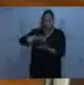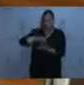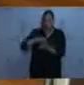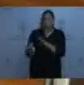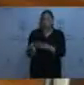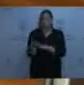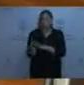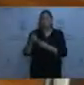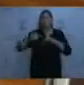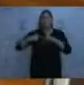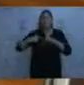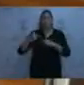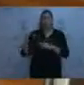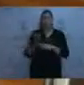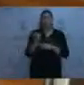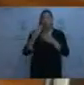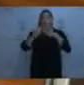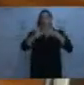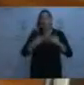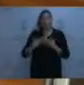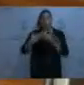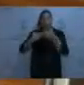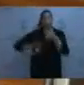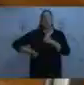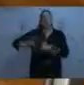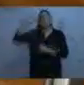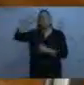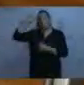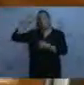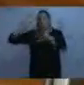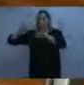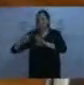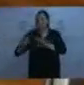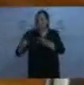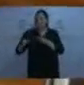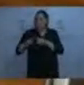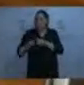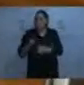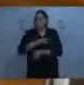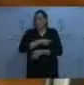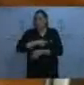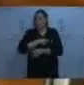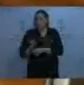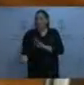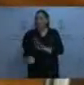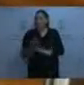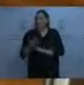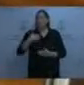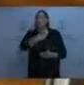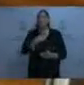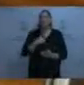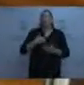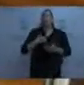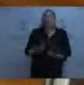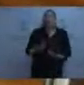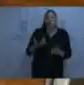director, jefe de estudios y los tutores de sexto. ¿Qué funciones tiene esta comisión dentro del centro? Pues básicamente